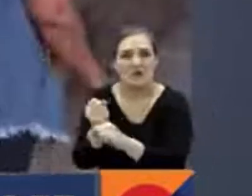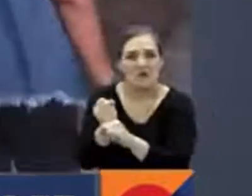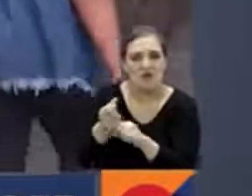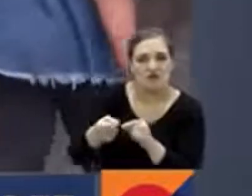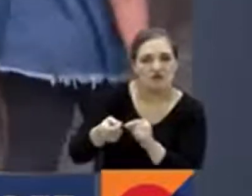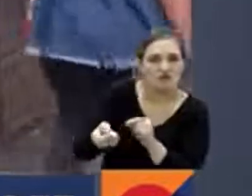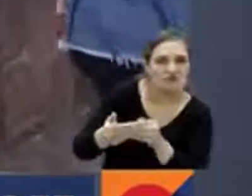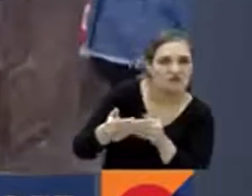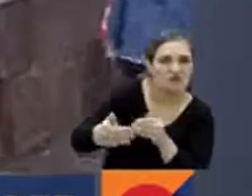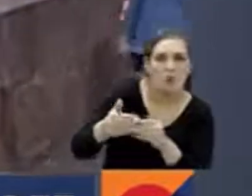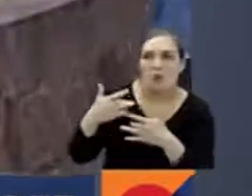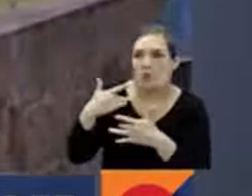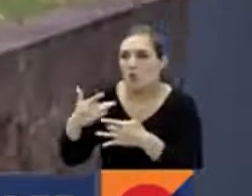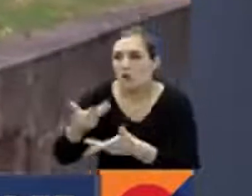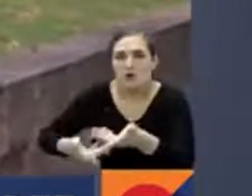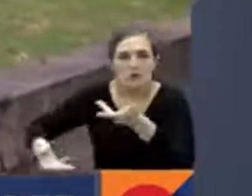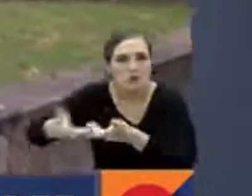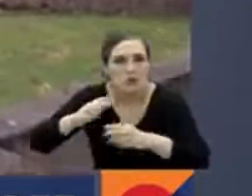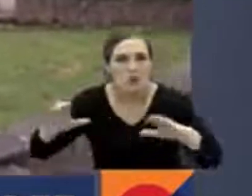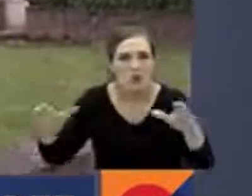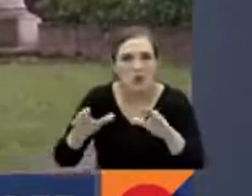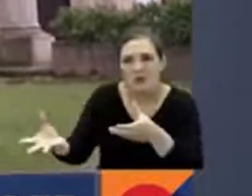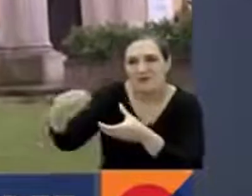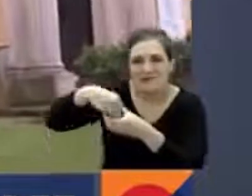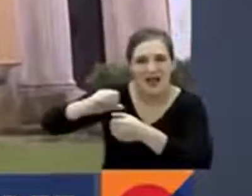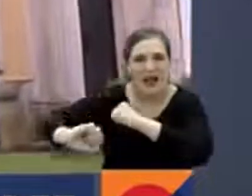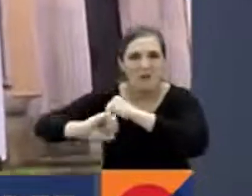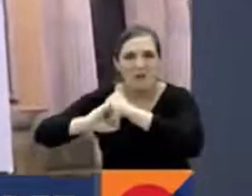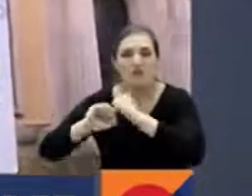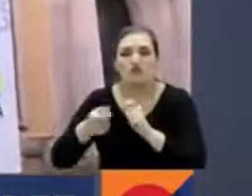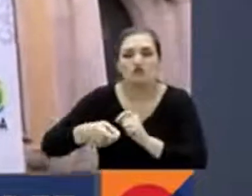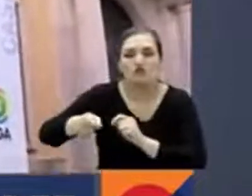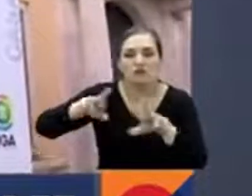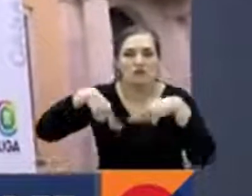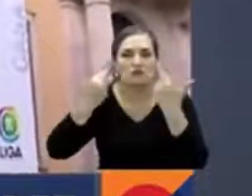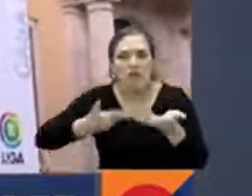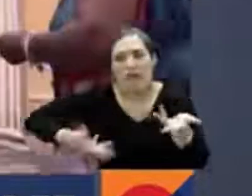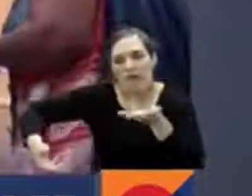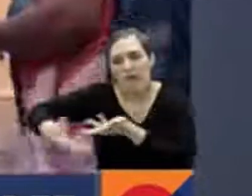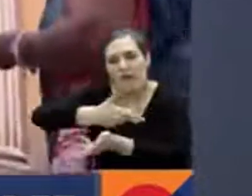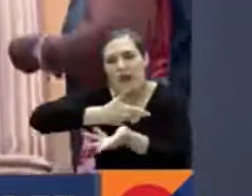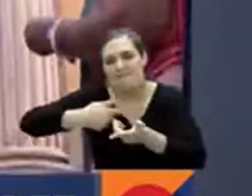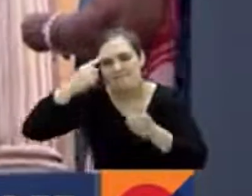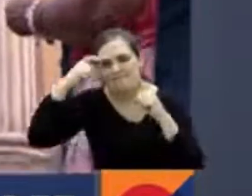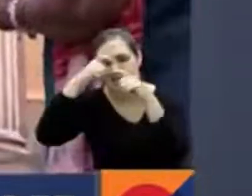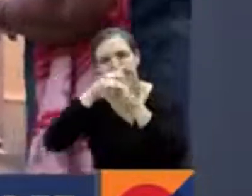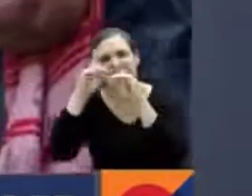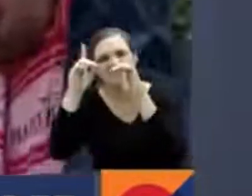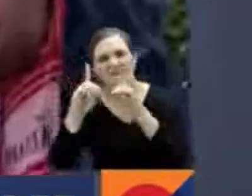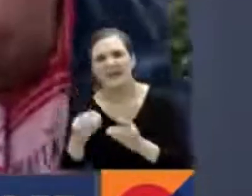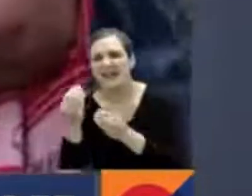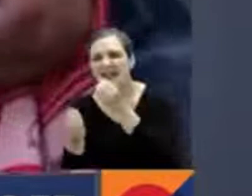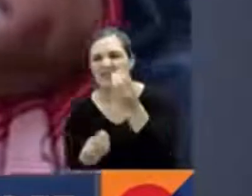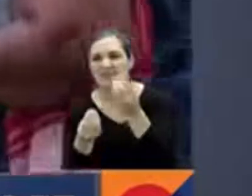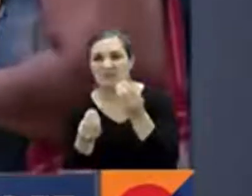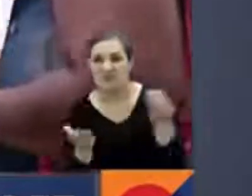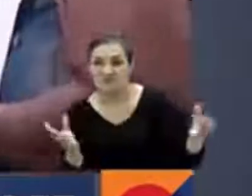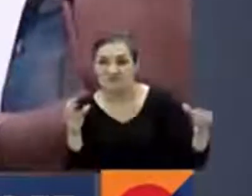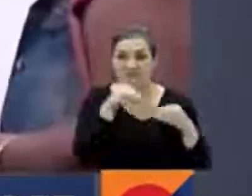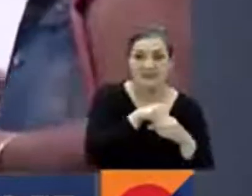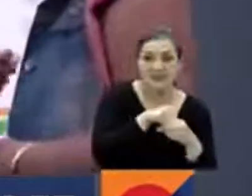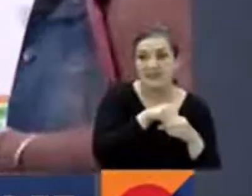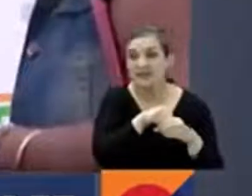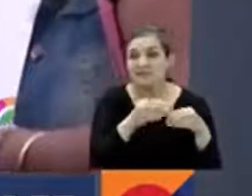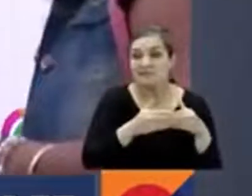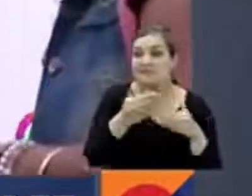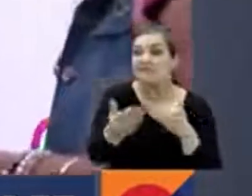con los voluntarios, todas aquellas personas que hicieron parte de la campaña precisamente para tomar decisiones frente a lo que se viene. Por lo